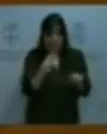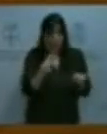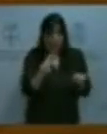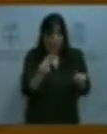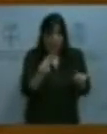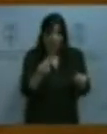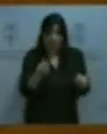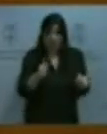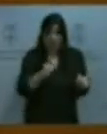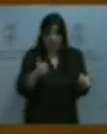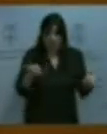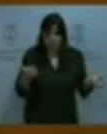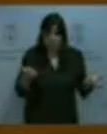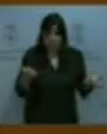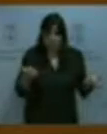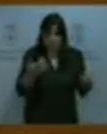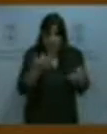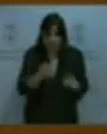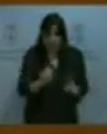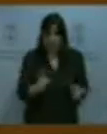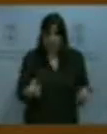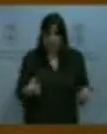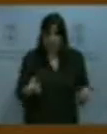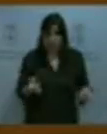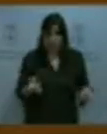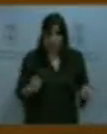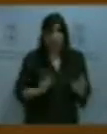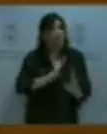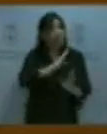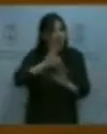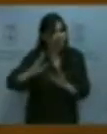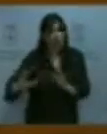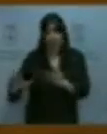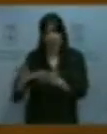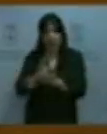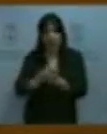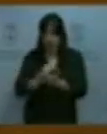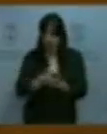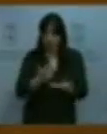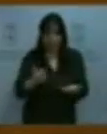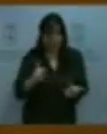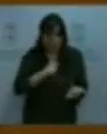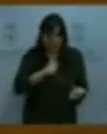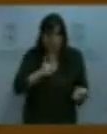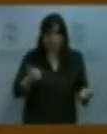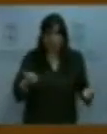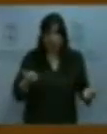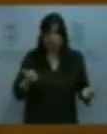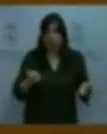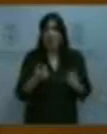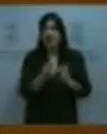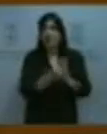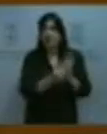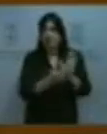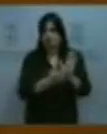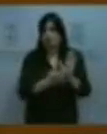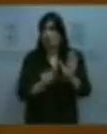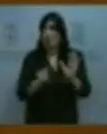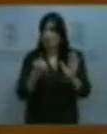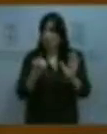una farsa que pagamos todos los asturianos, por cierto, una farsa. Y le pongo datos que son oficiales. En 115 actuaciones en el